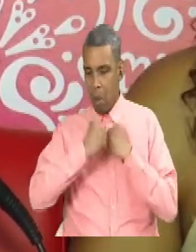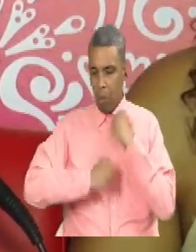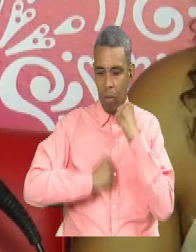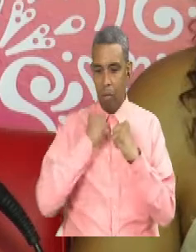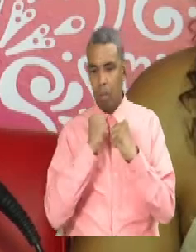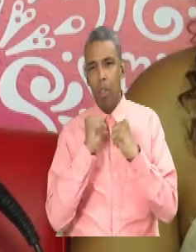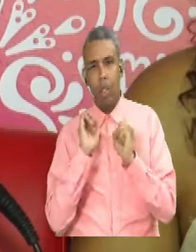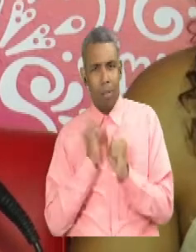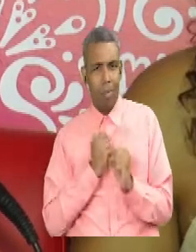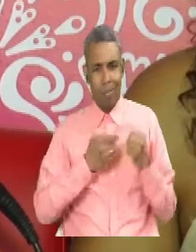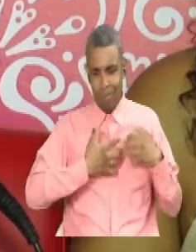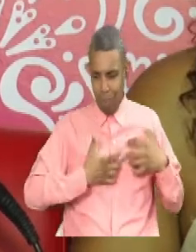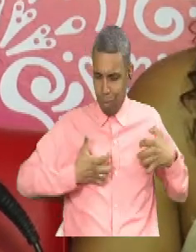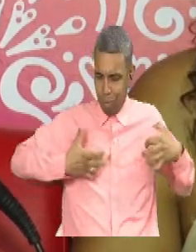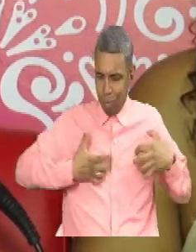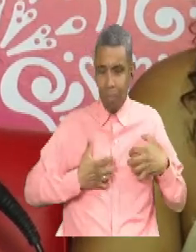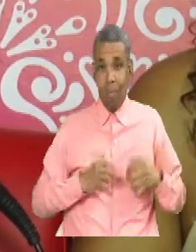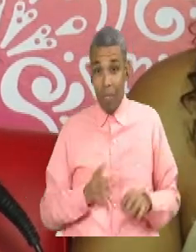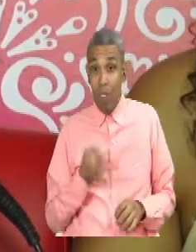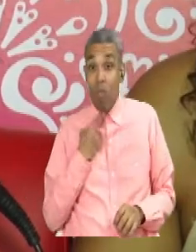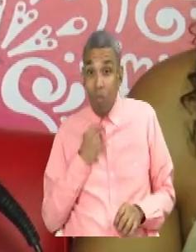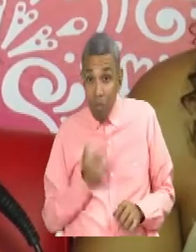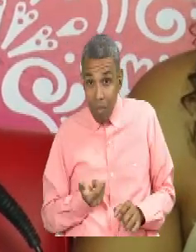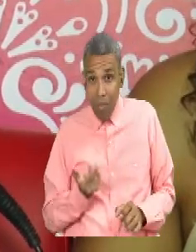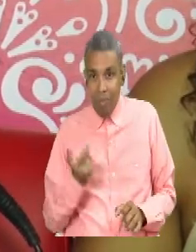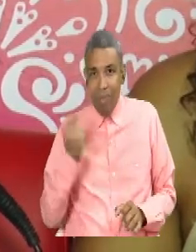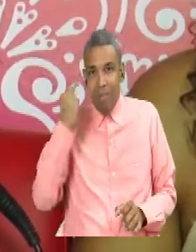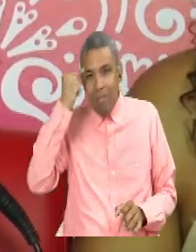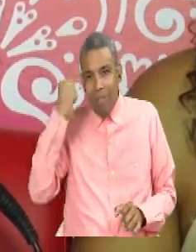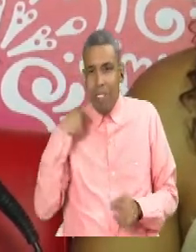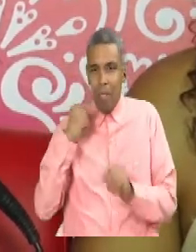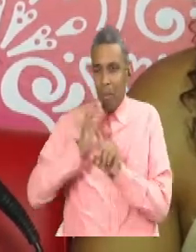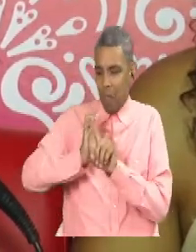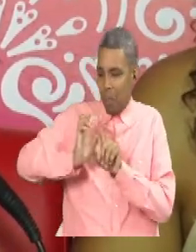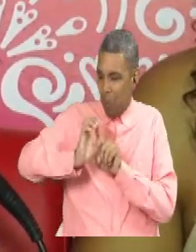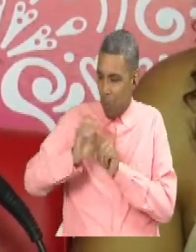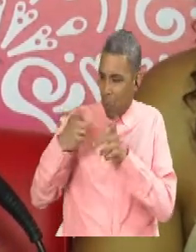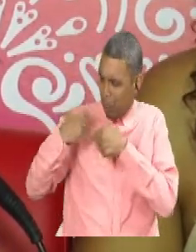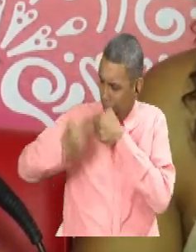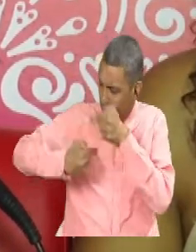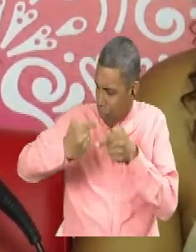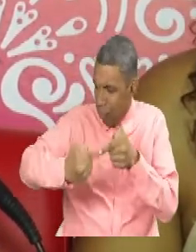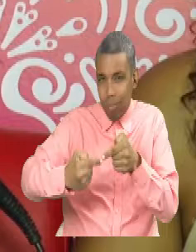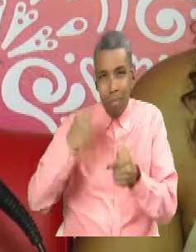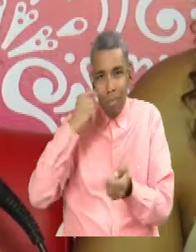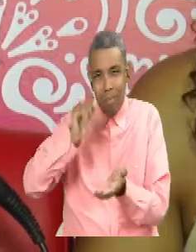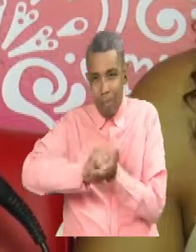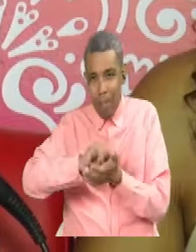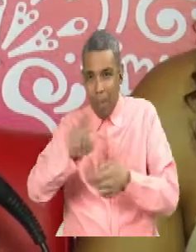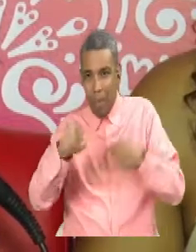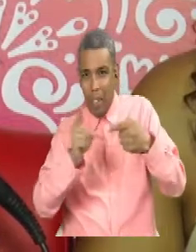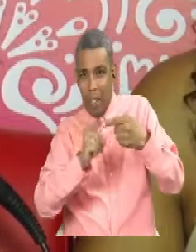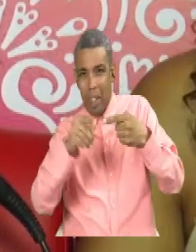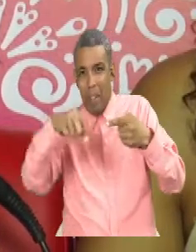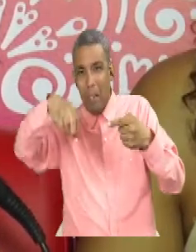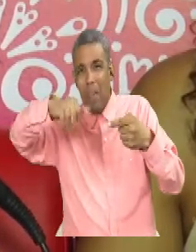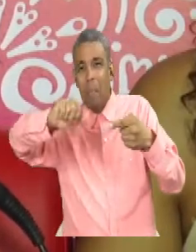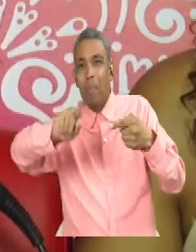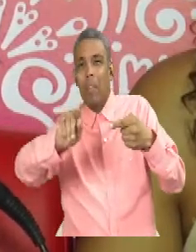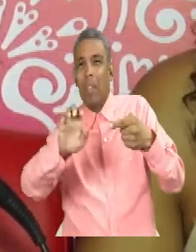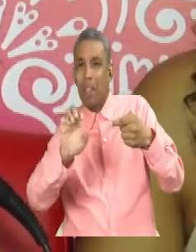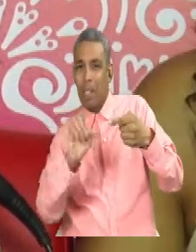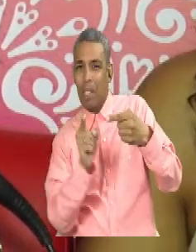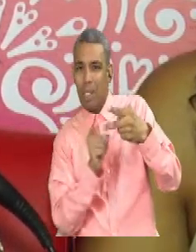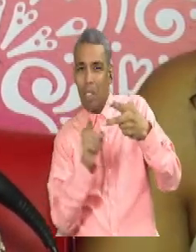género autóctono, los géneros autóctonos del vallenato, o sea, el paseo, el son, el merengue y la puya. Entonces yo voy a grabar una puya vallenata, un